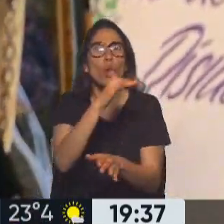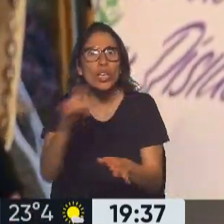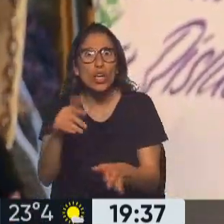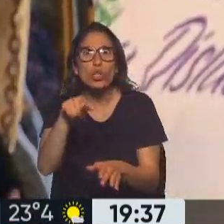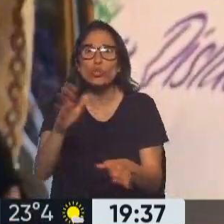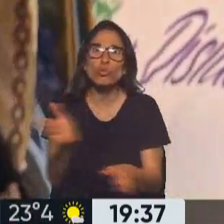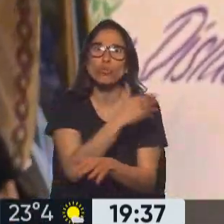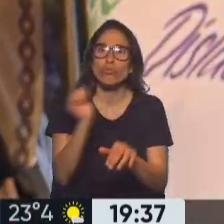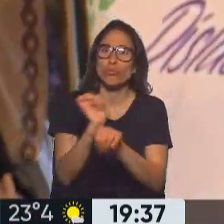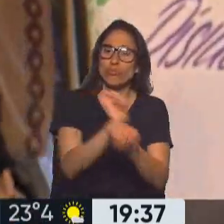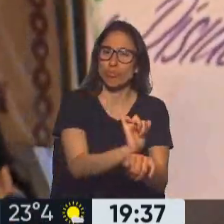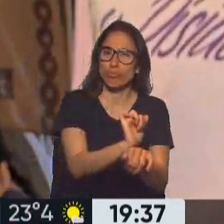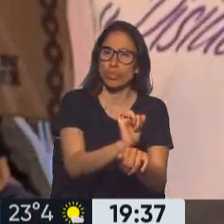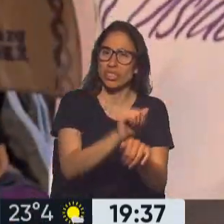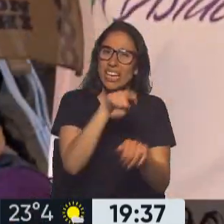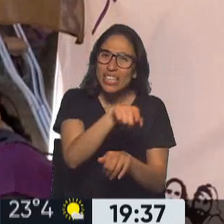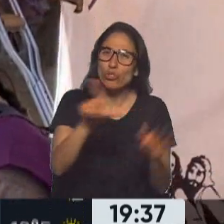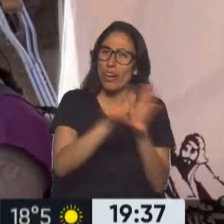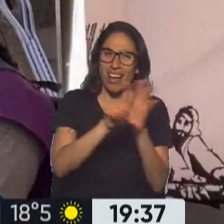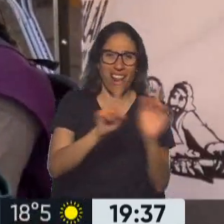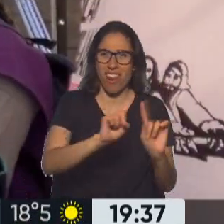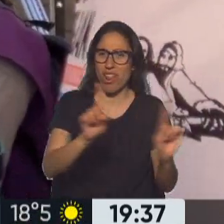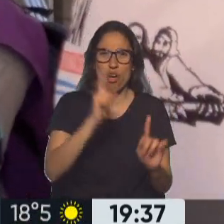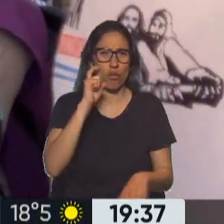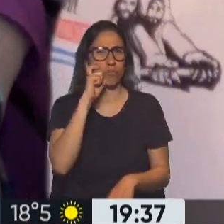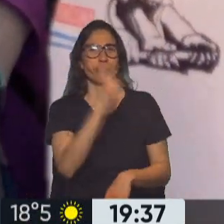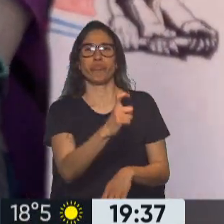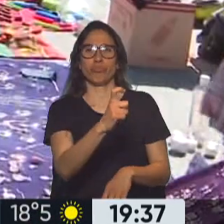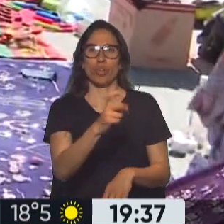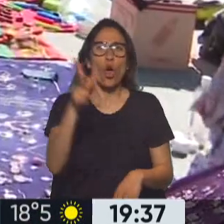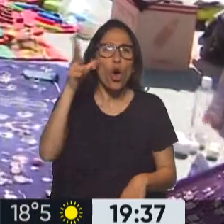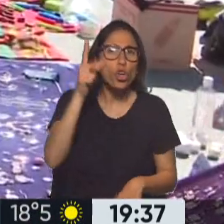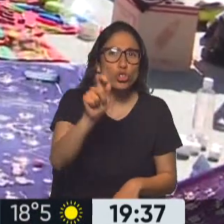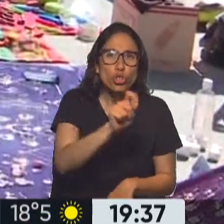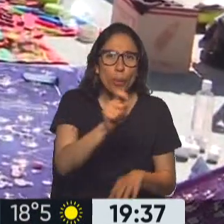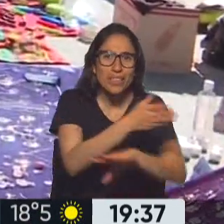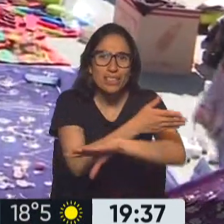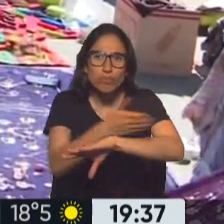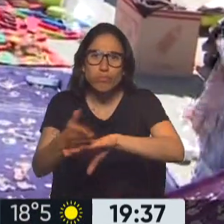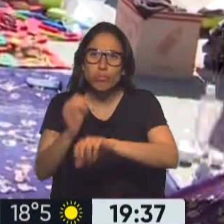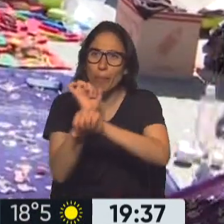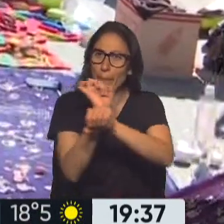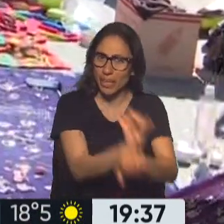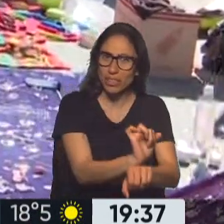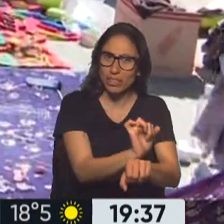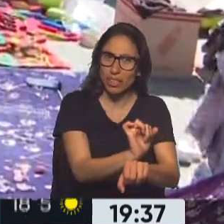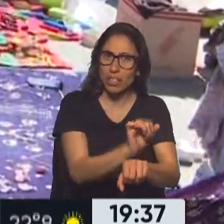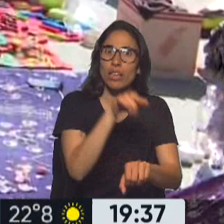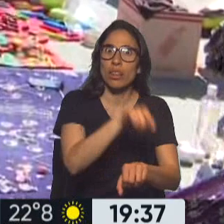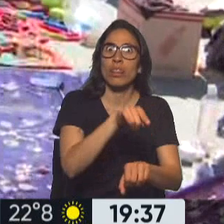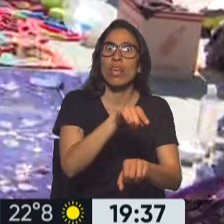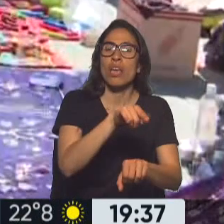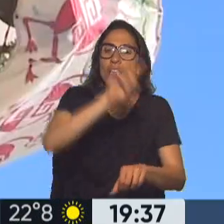injustamente, ilegalmente, durante 8 meses. Y en base a eso fue que se decidió que el encuentro se hiciera acá